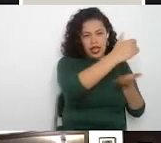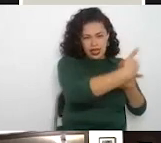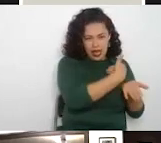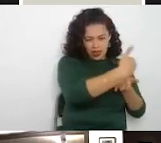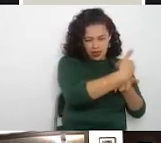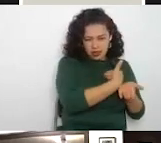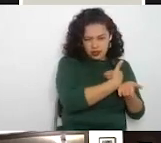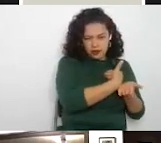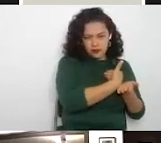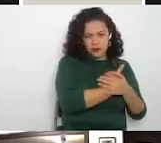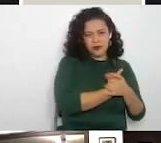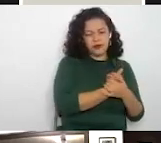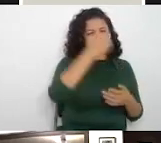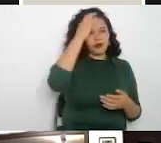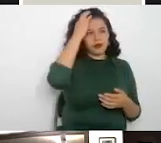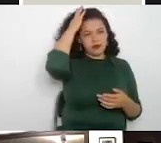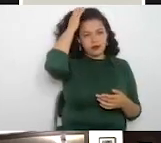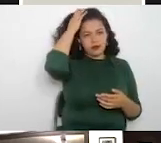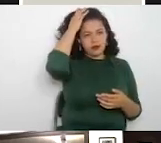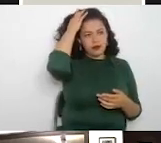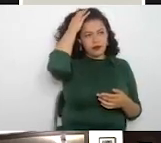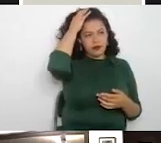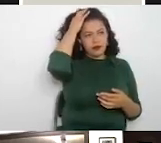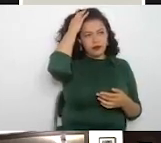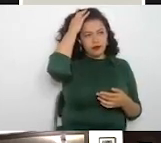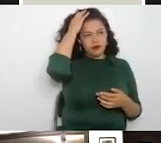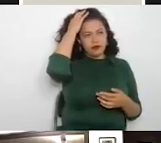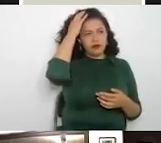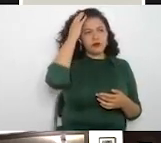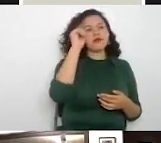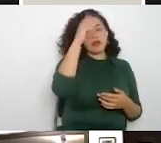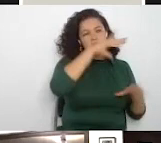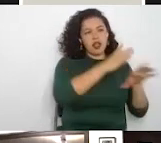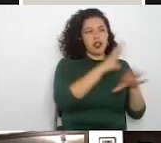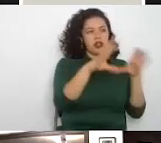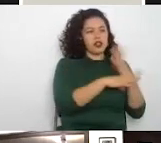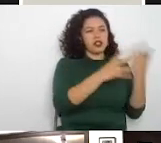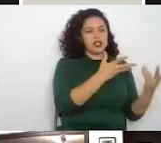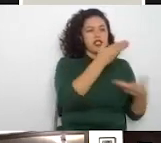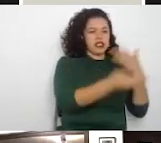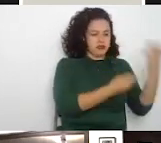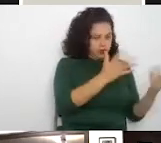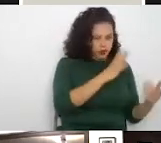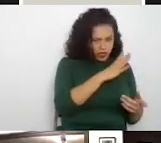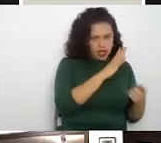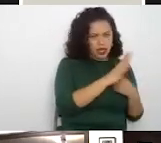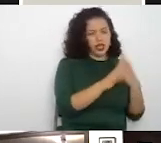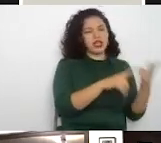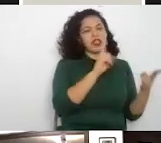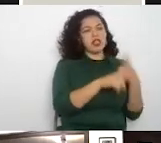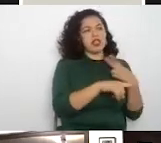en los resultados esperados, que puede ser la prestación de un servicio, la elaboración